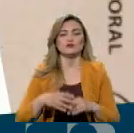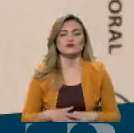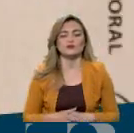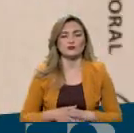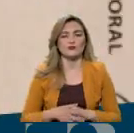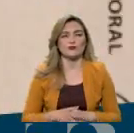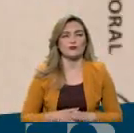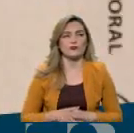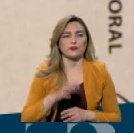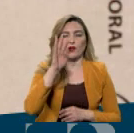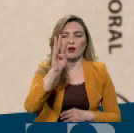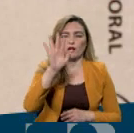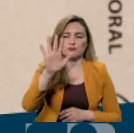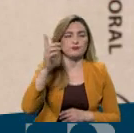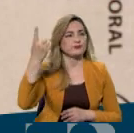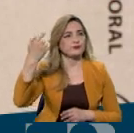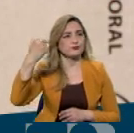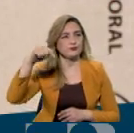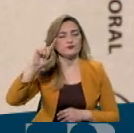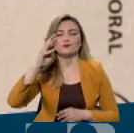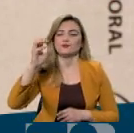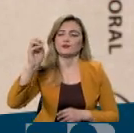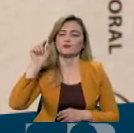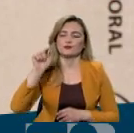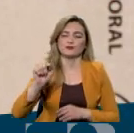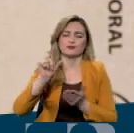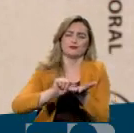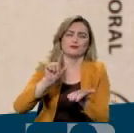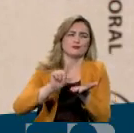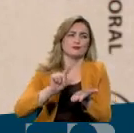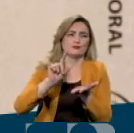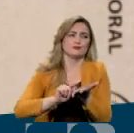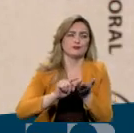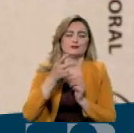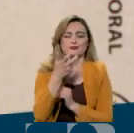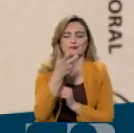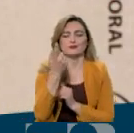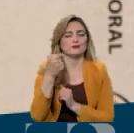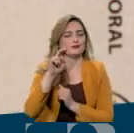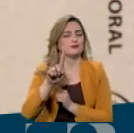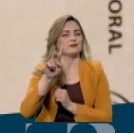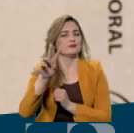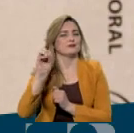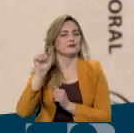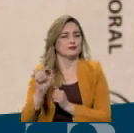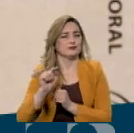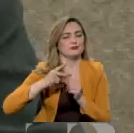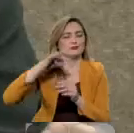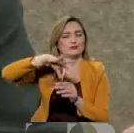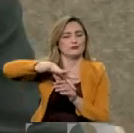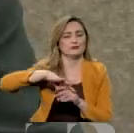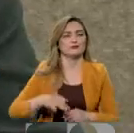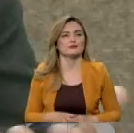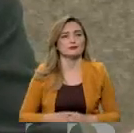dólares. Serán 65 millones 600 mil las papeletas que imprime el IGM, de estas 13 millones 120 mil para la segunda vuelta.